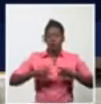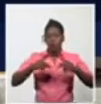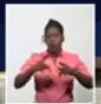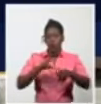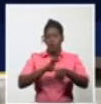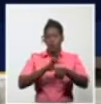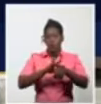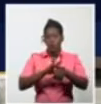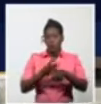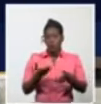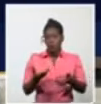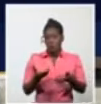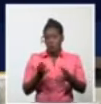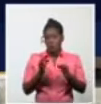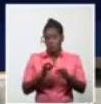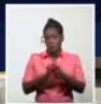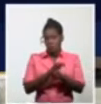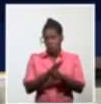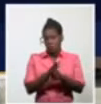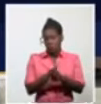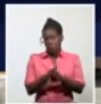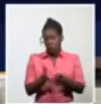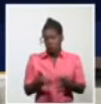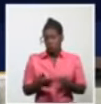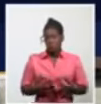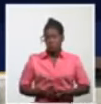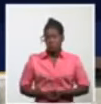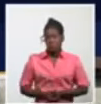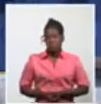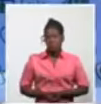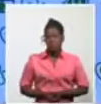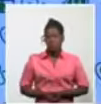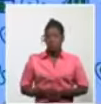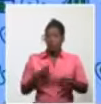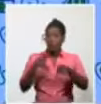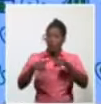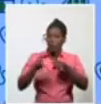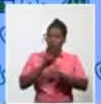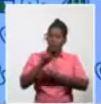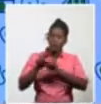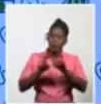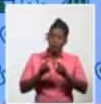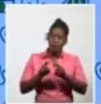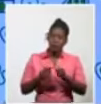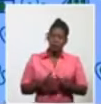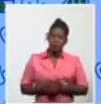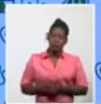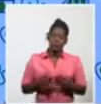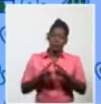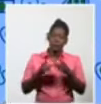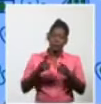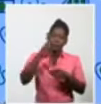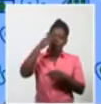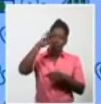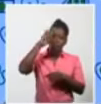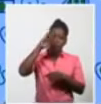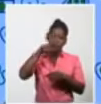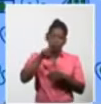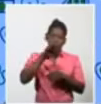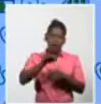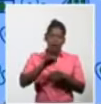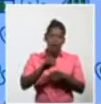de una persona al virus SARS-CoV-2. Agencia Xinhua también pregunta: ¿Por qué Cuba habla de pico